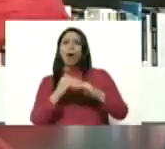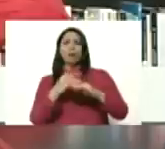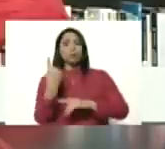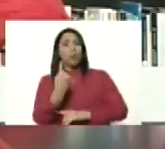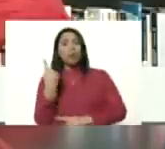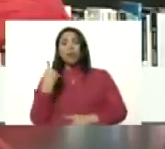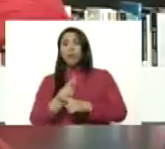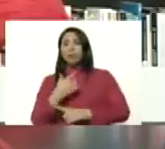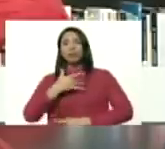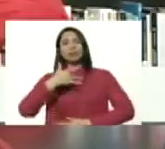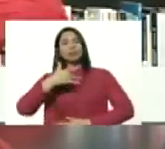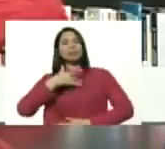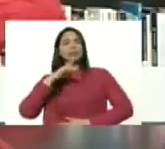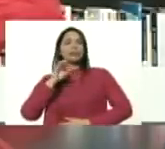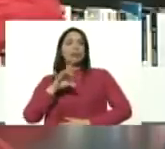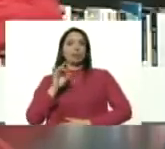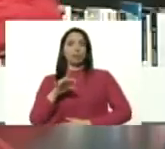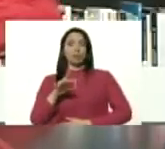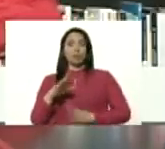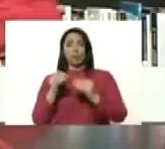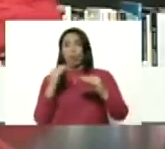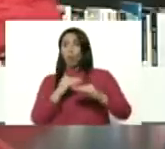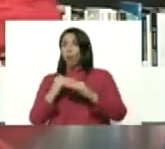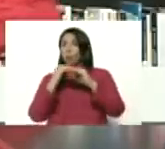sentir entre todos